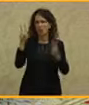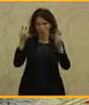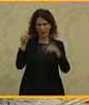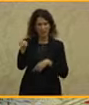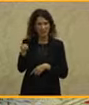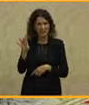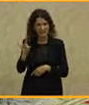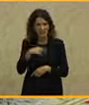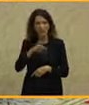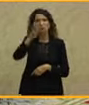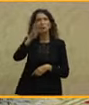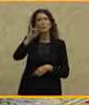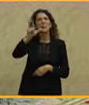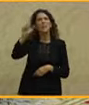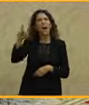Sí,